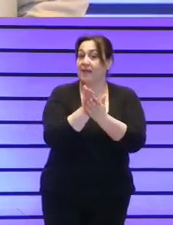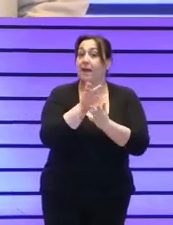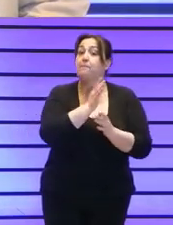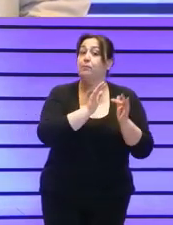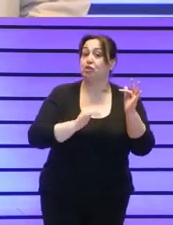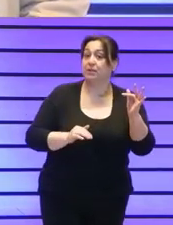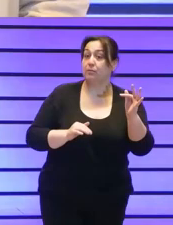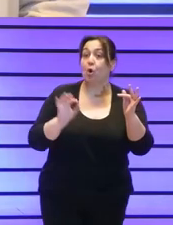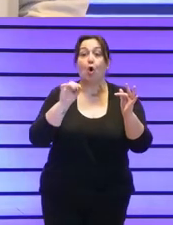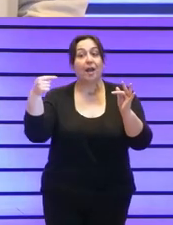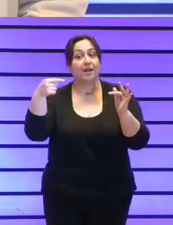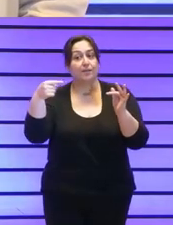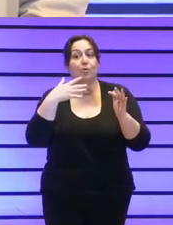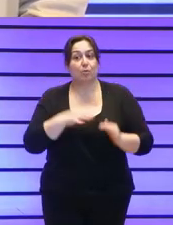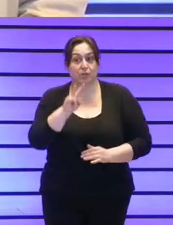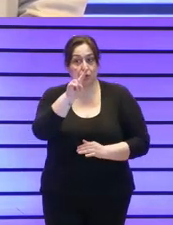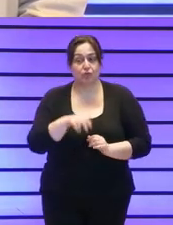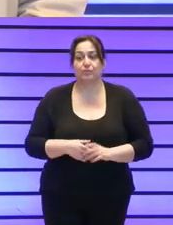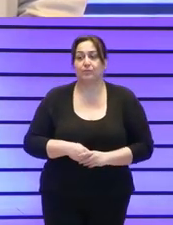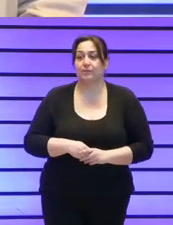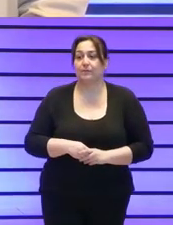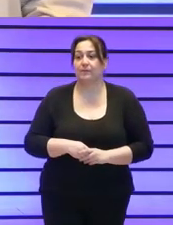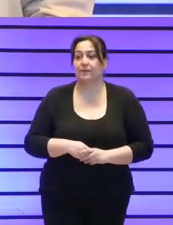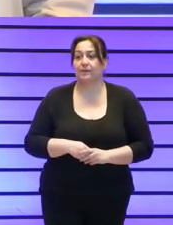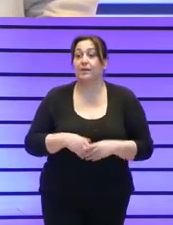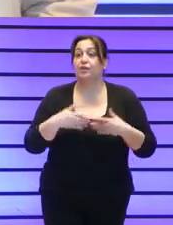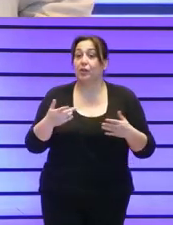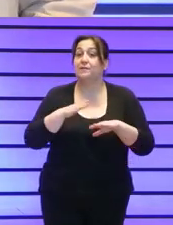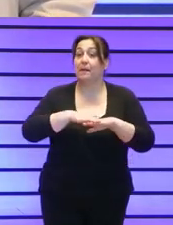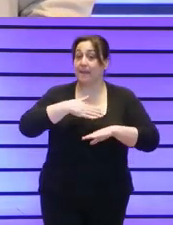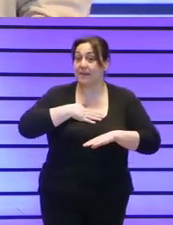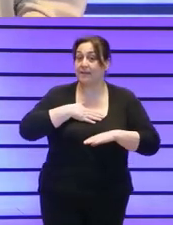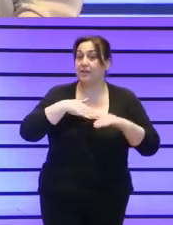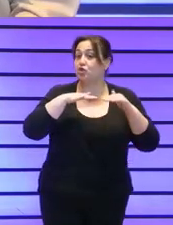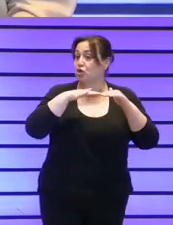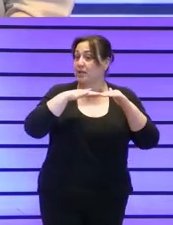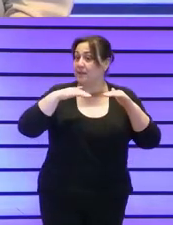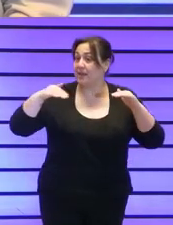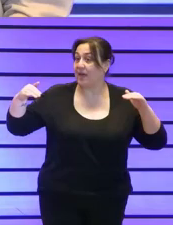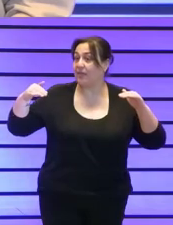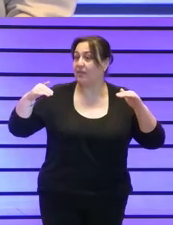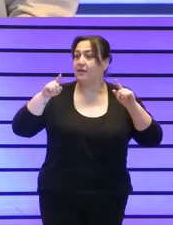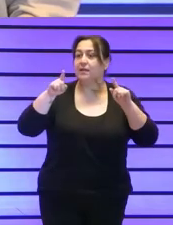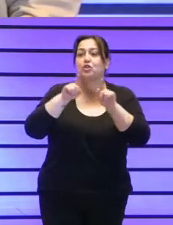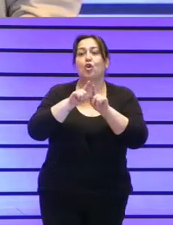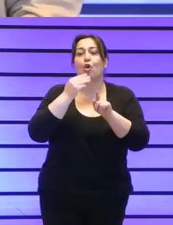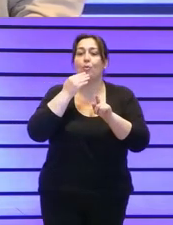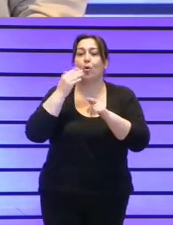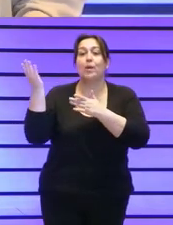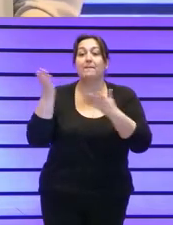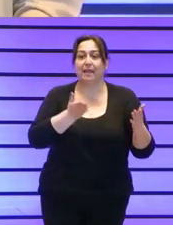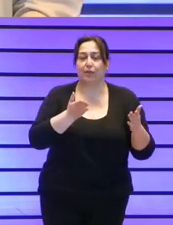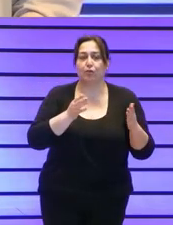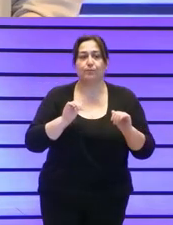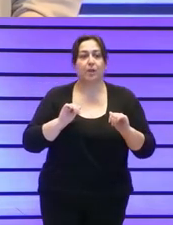impactar en negativo, ¿no? Entonces, para mí la sostenibilidad, oye, es una invitación, en primer